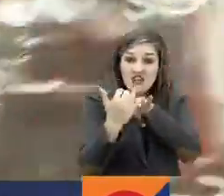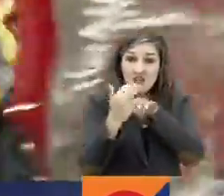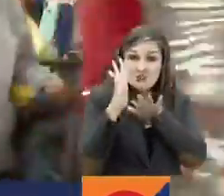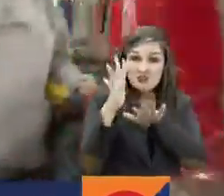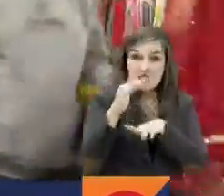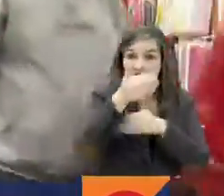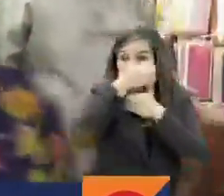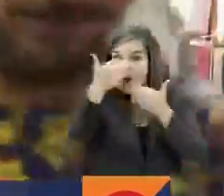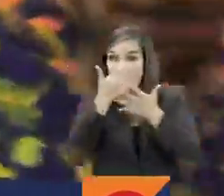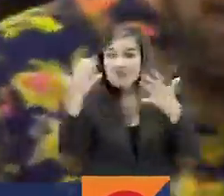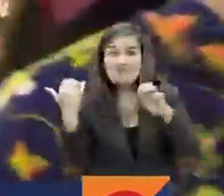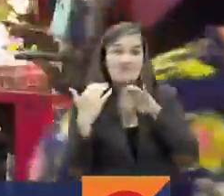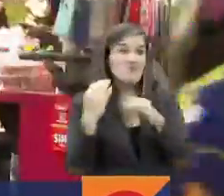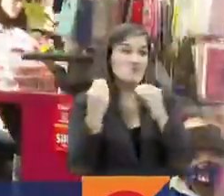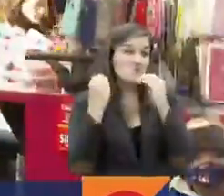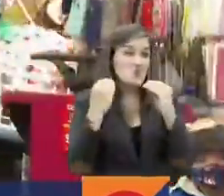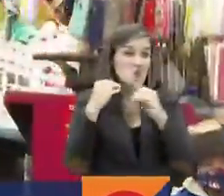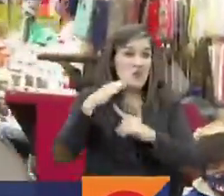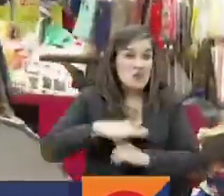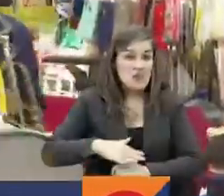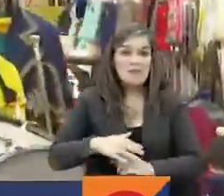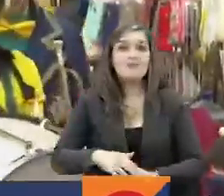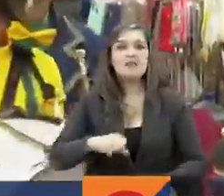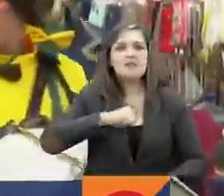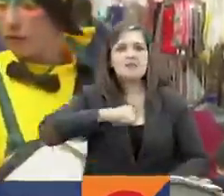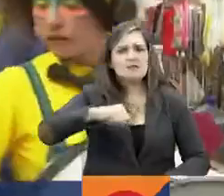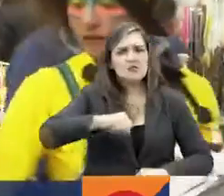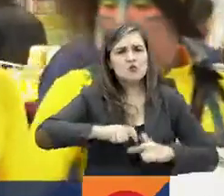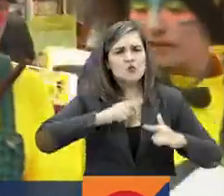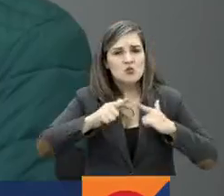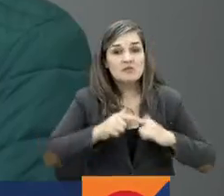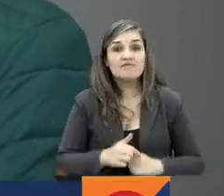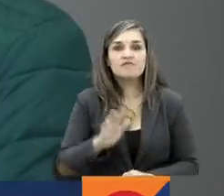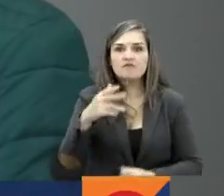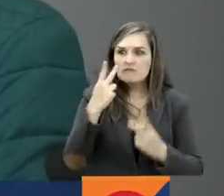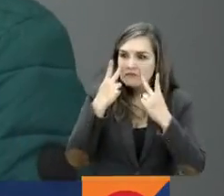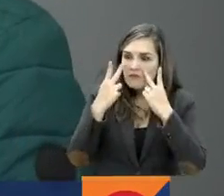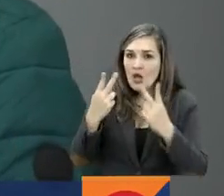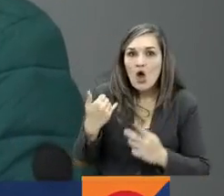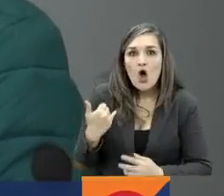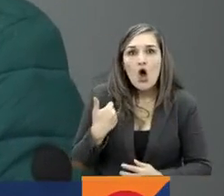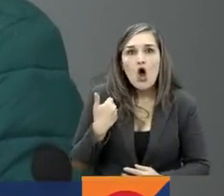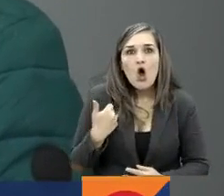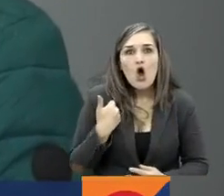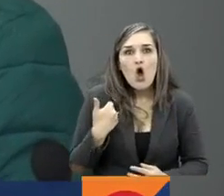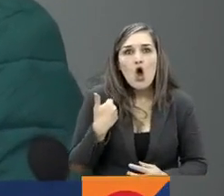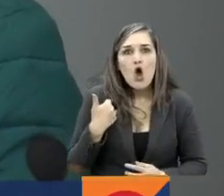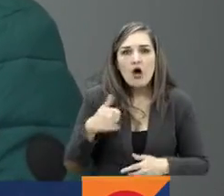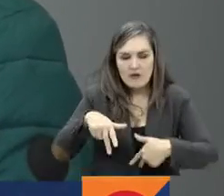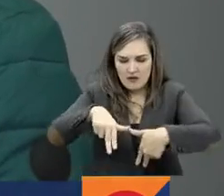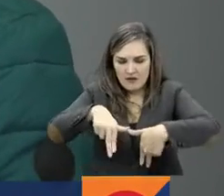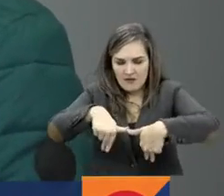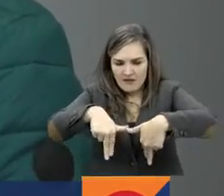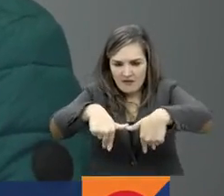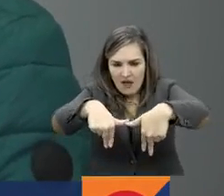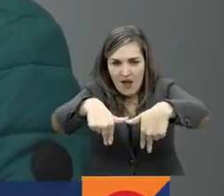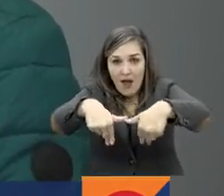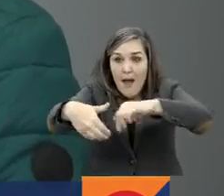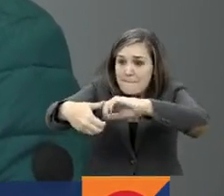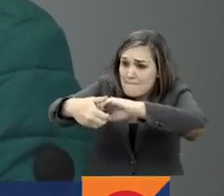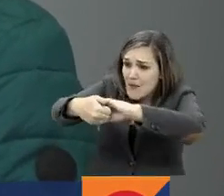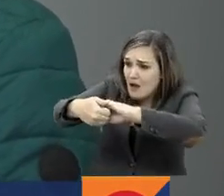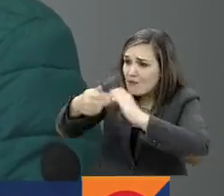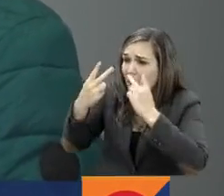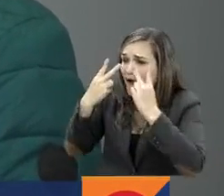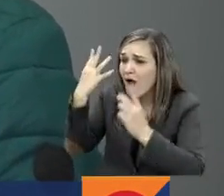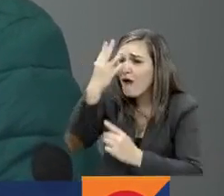de lucha por la reivindicación de derechos me sorprendió la cantidad de gente joven que iba de la mano con su pareja y eso me parecía